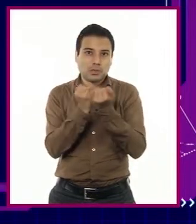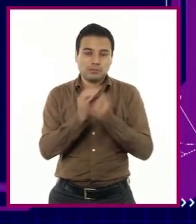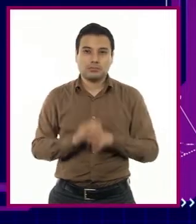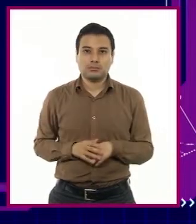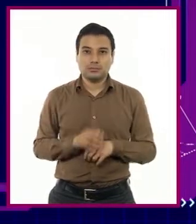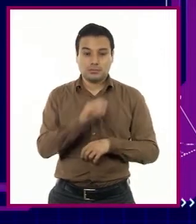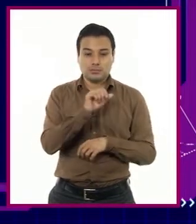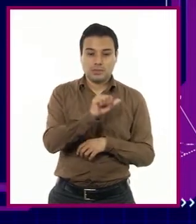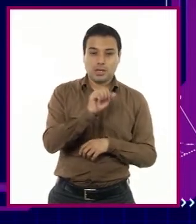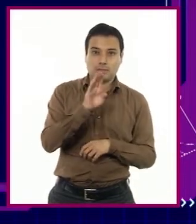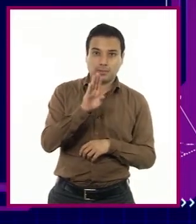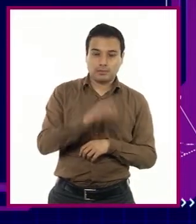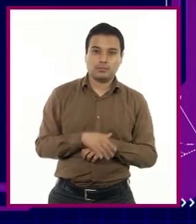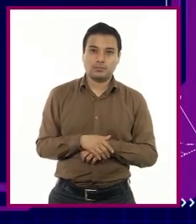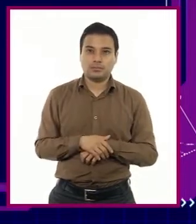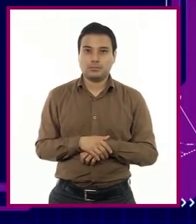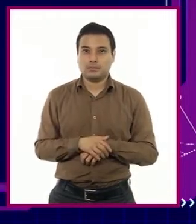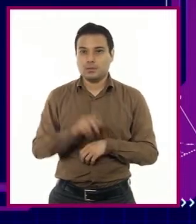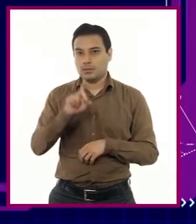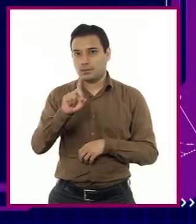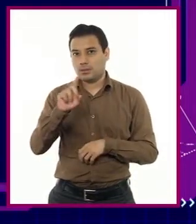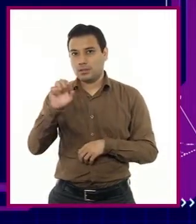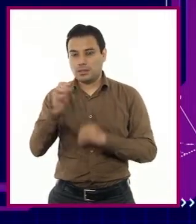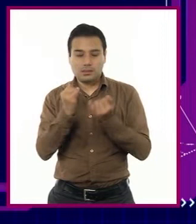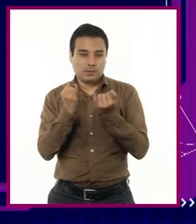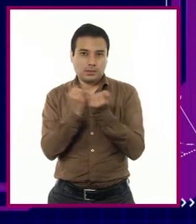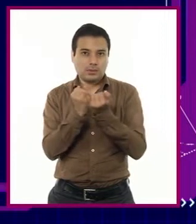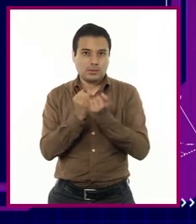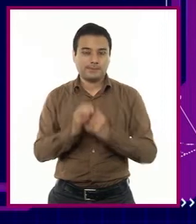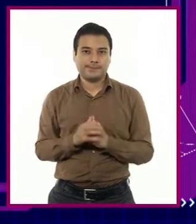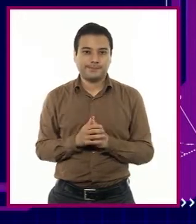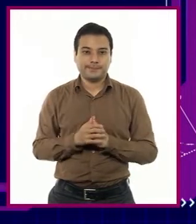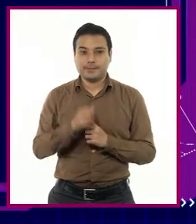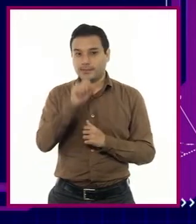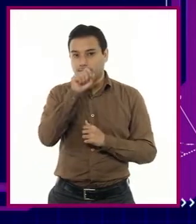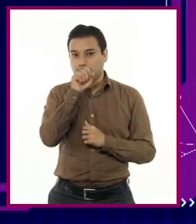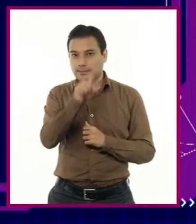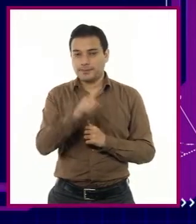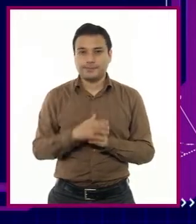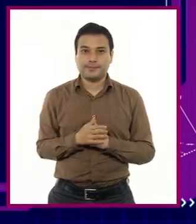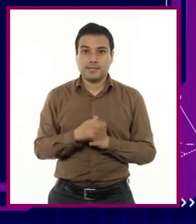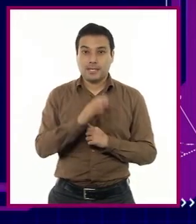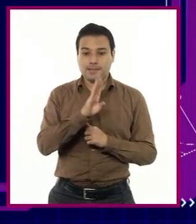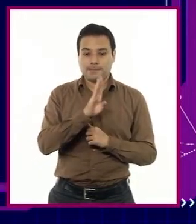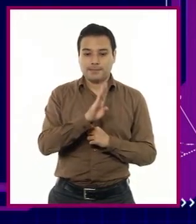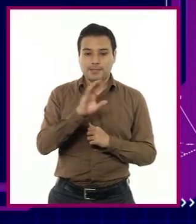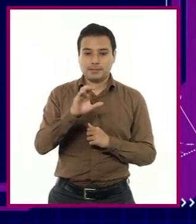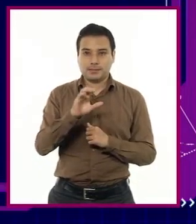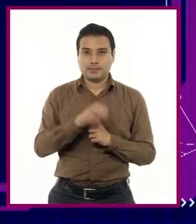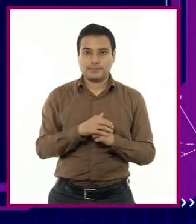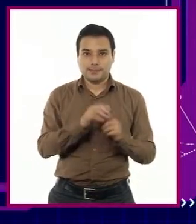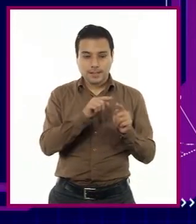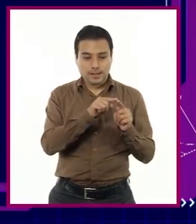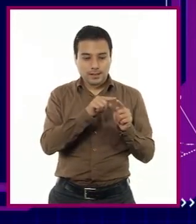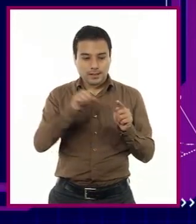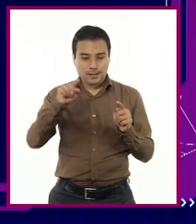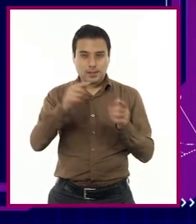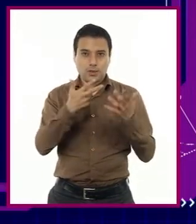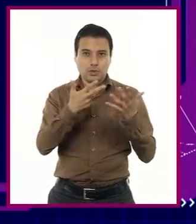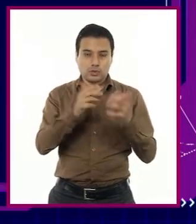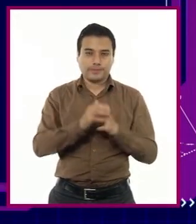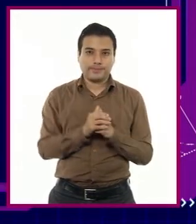AB es congruente con el segmento DE. Asimismo, el segmento BC mide 8, al igual que el